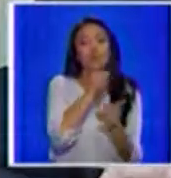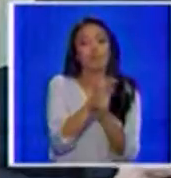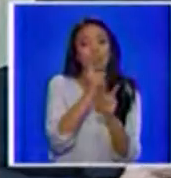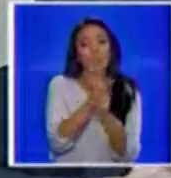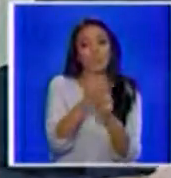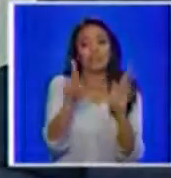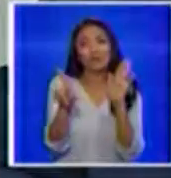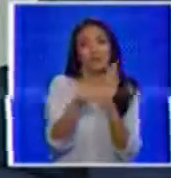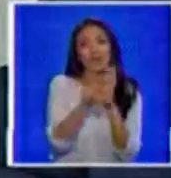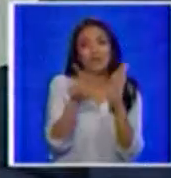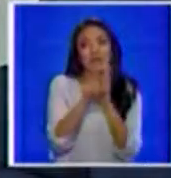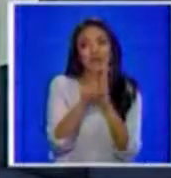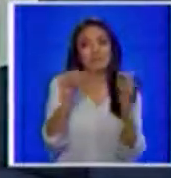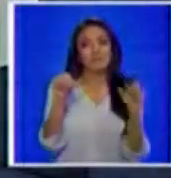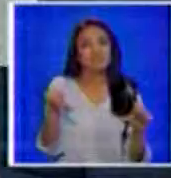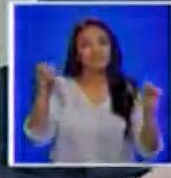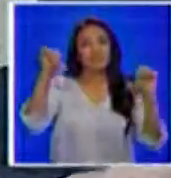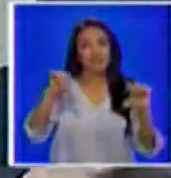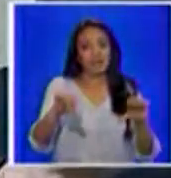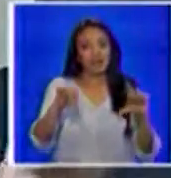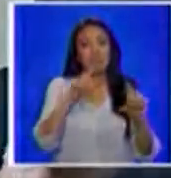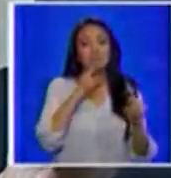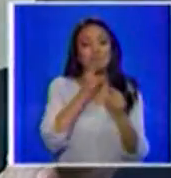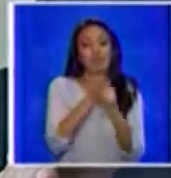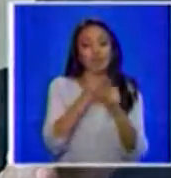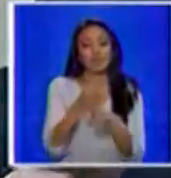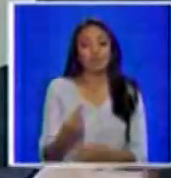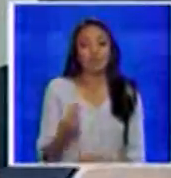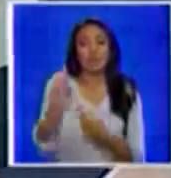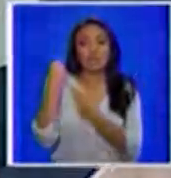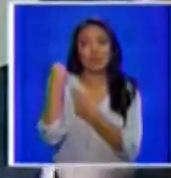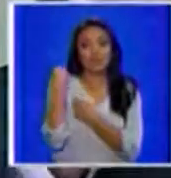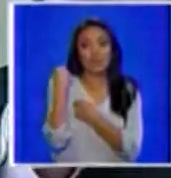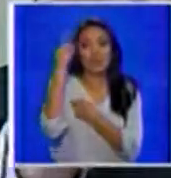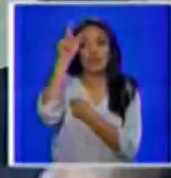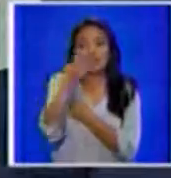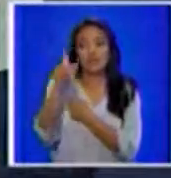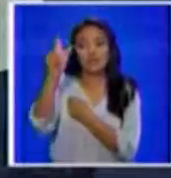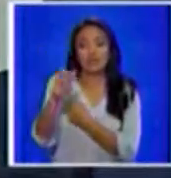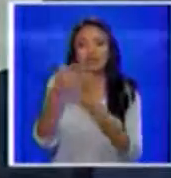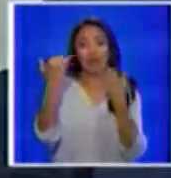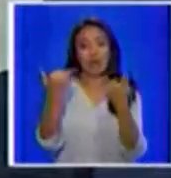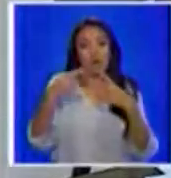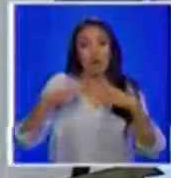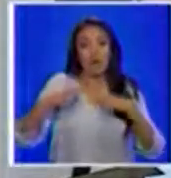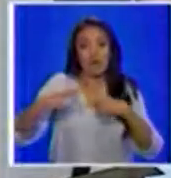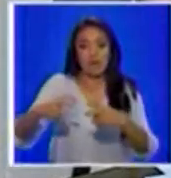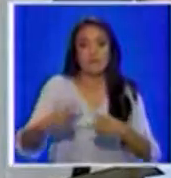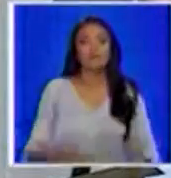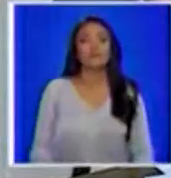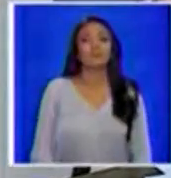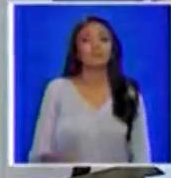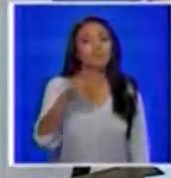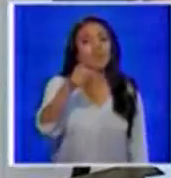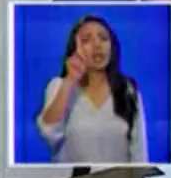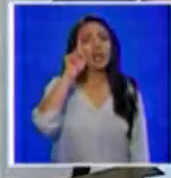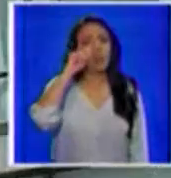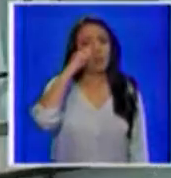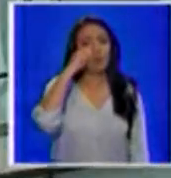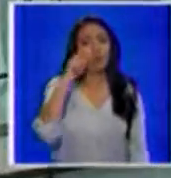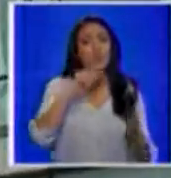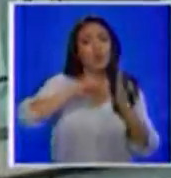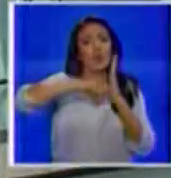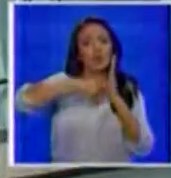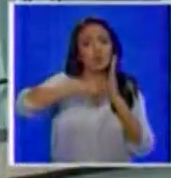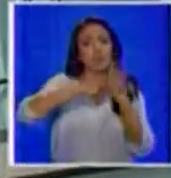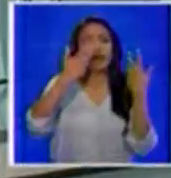ley, lo cual determina estas responsabilidades de la glosa que estamos comentando. Y recuerda que la Contraloría ya